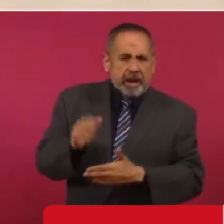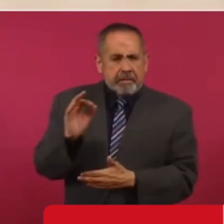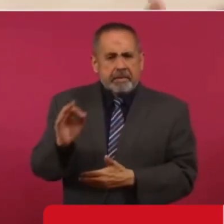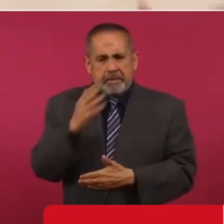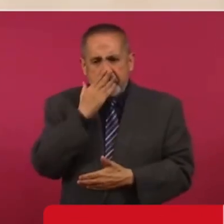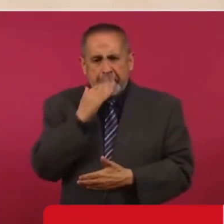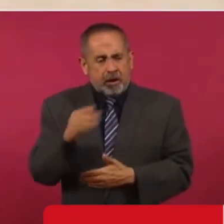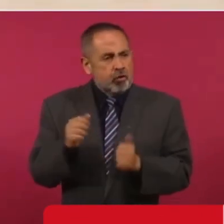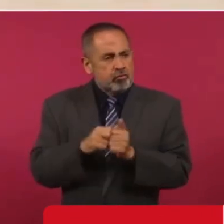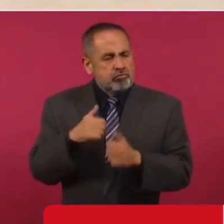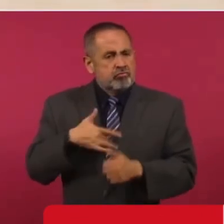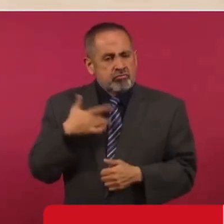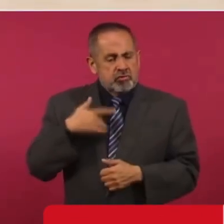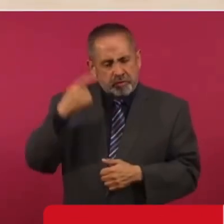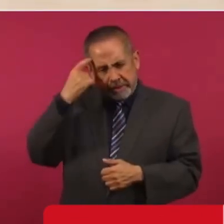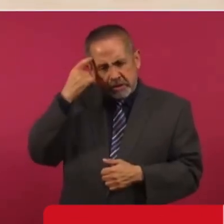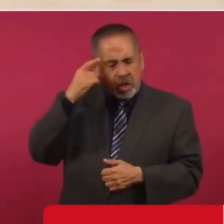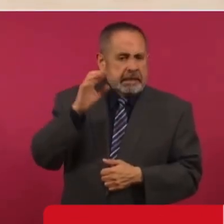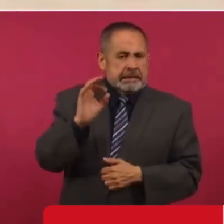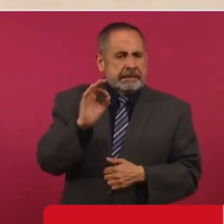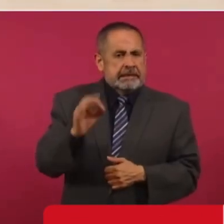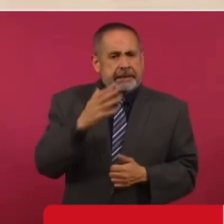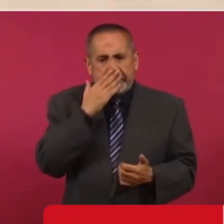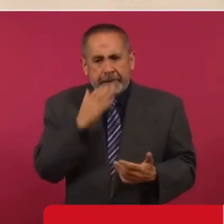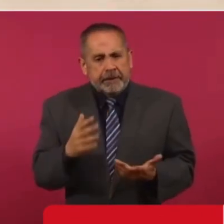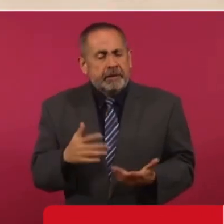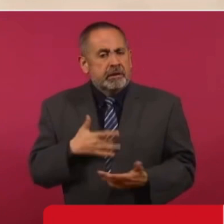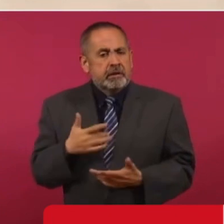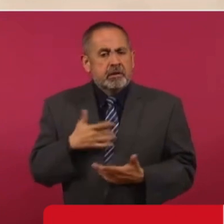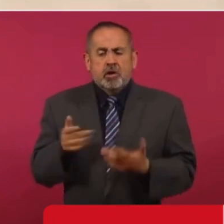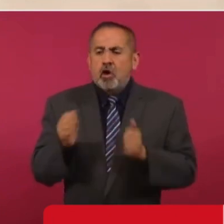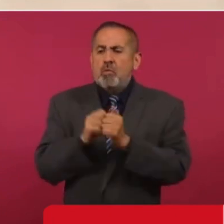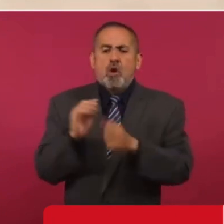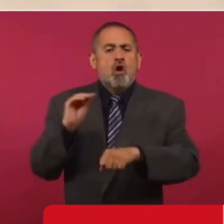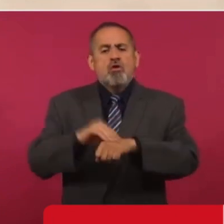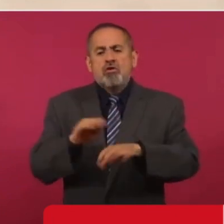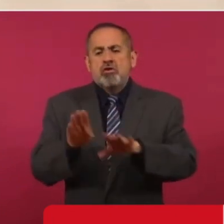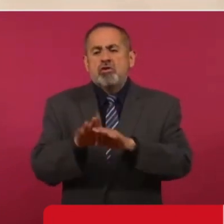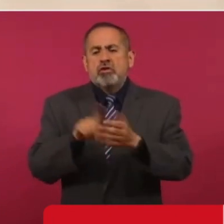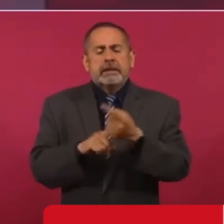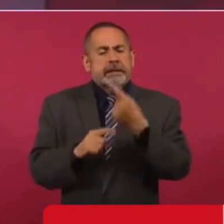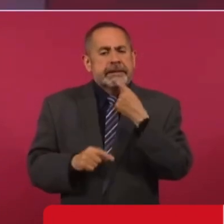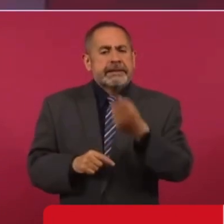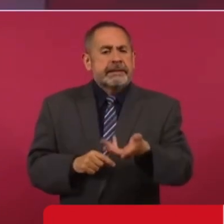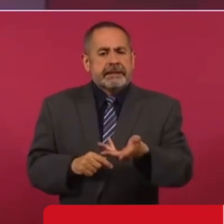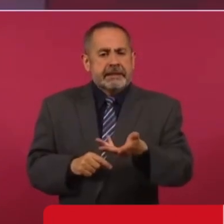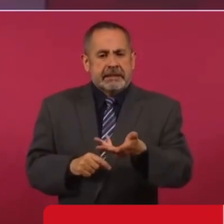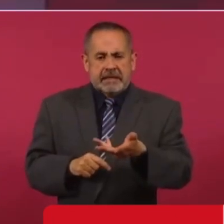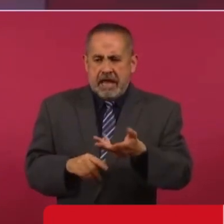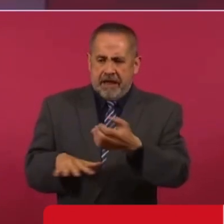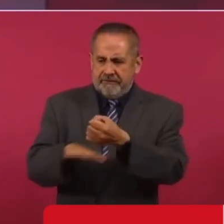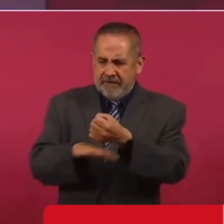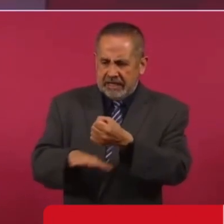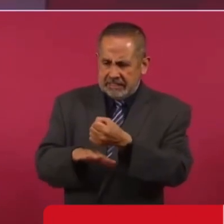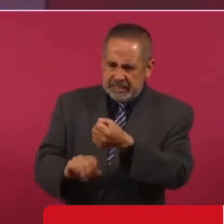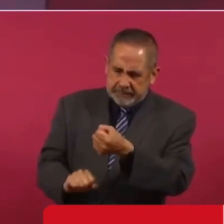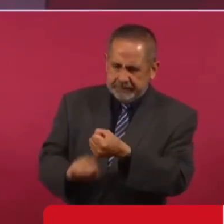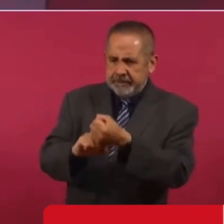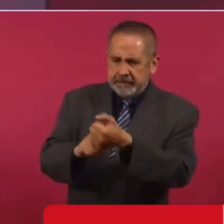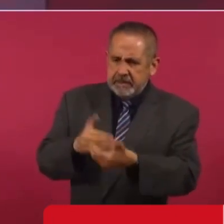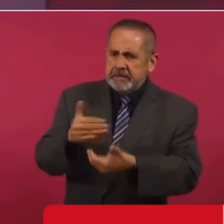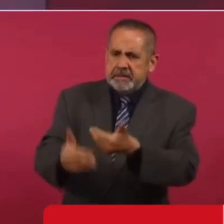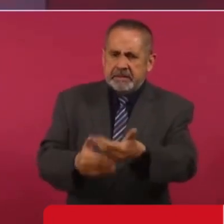ya considero que se establecieron las bases, pero